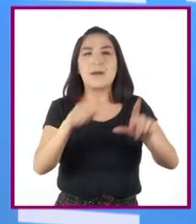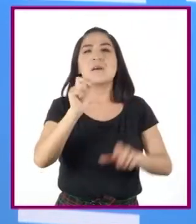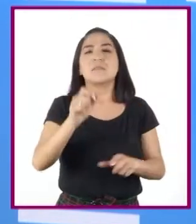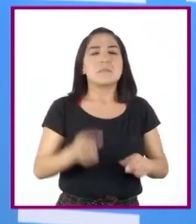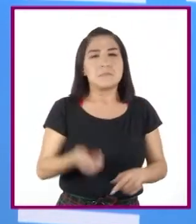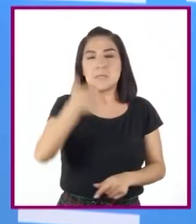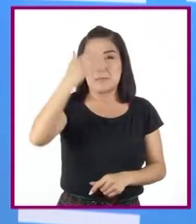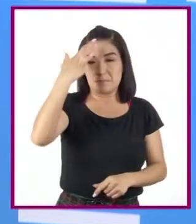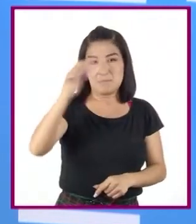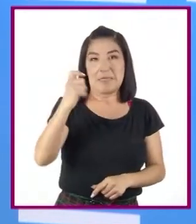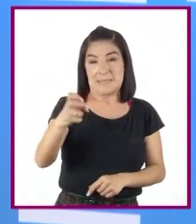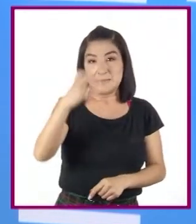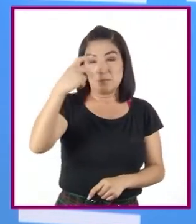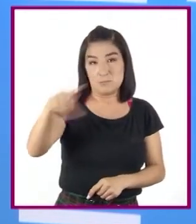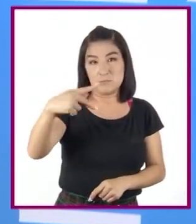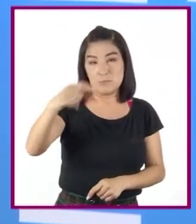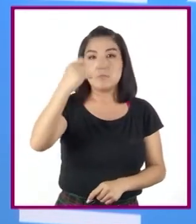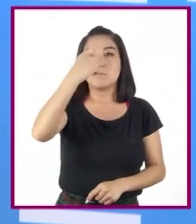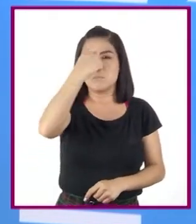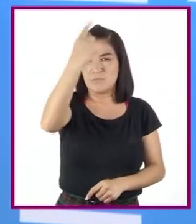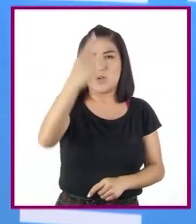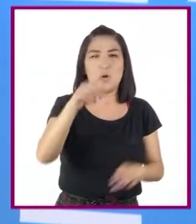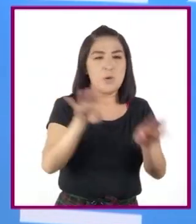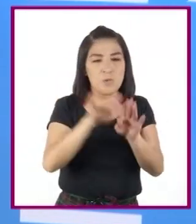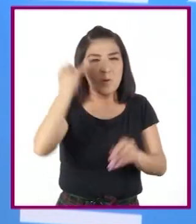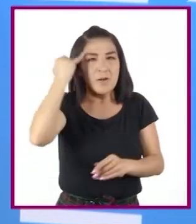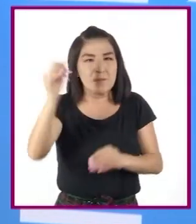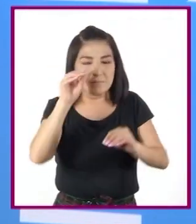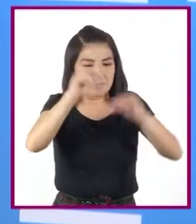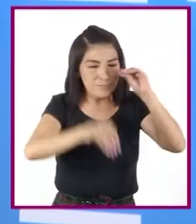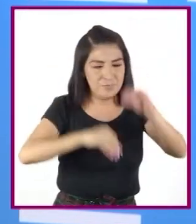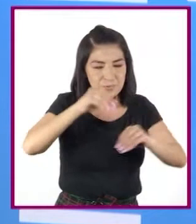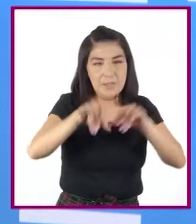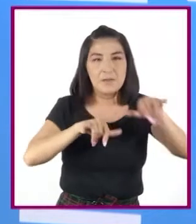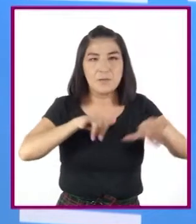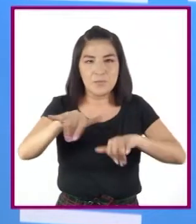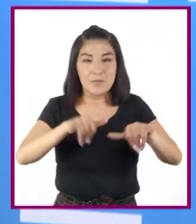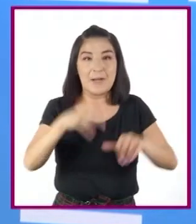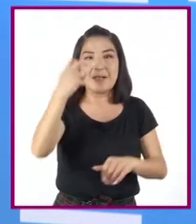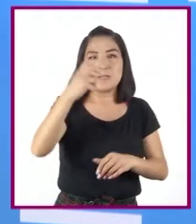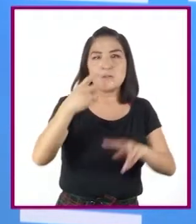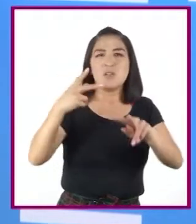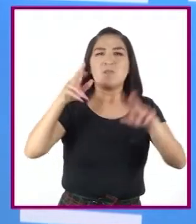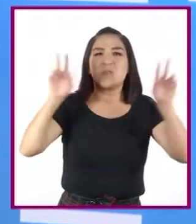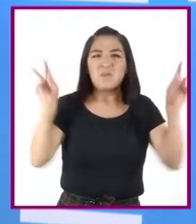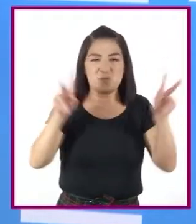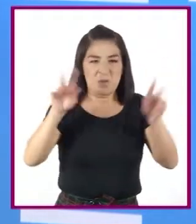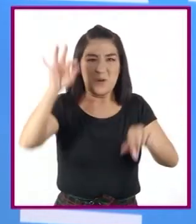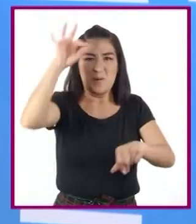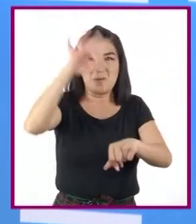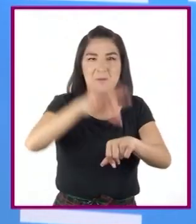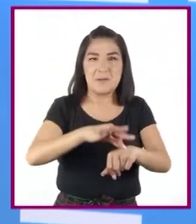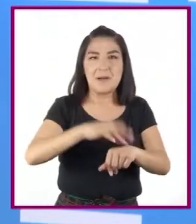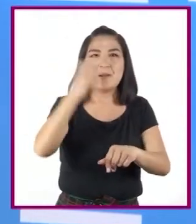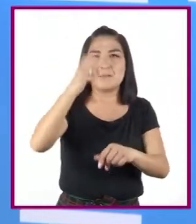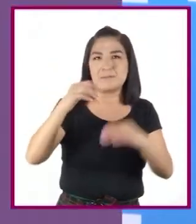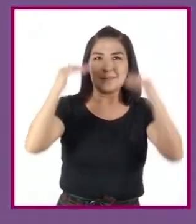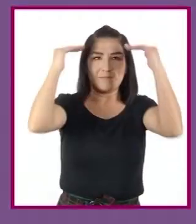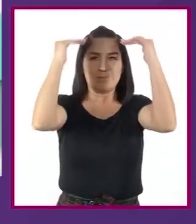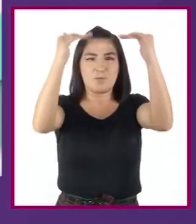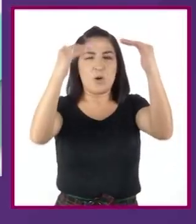ideó el plano cartesiano a partir de observar la trayectoria de una mosca en el techo. ¿Cómo suponen que puede hacer